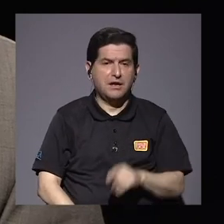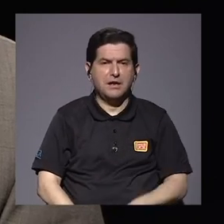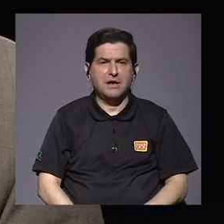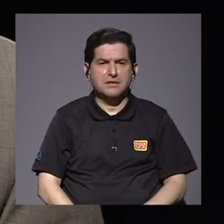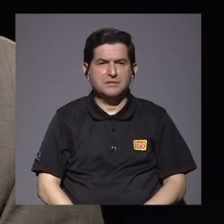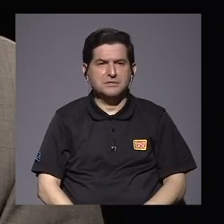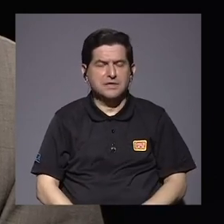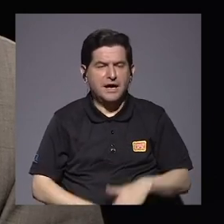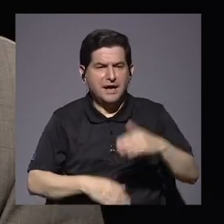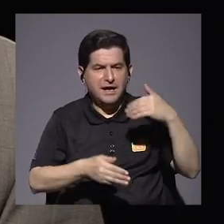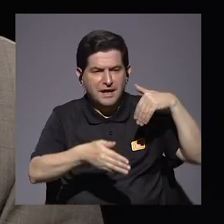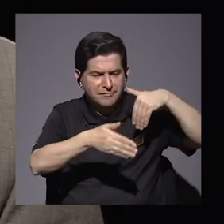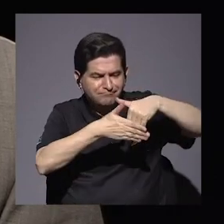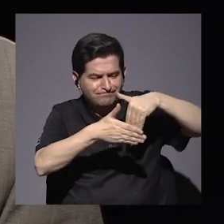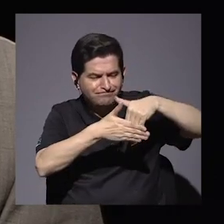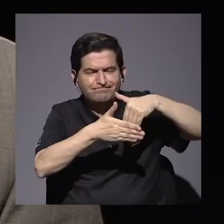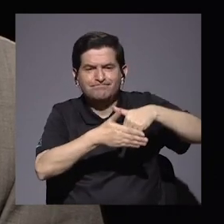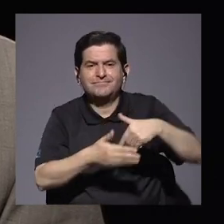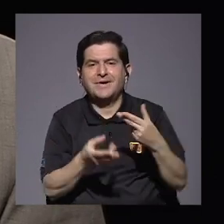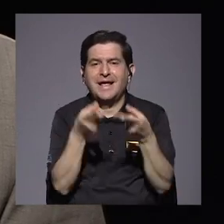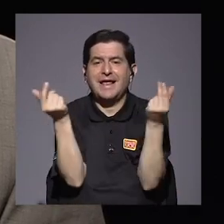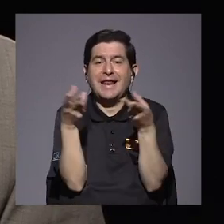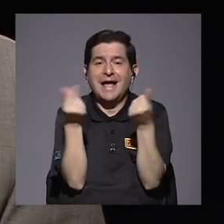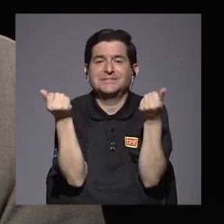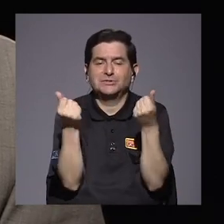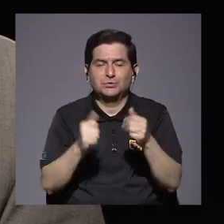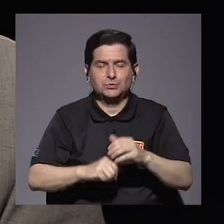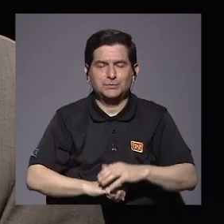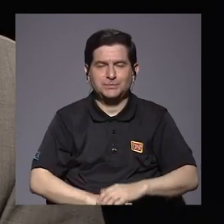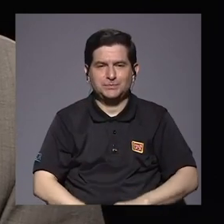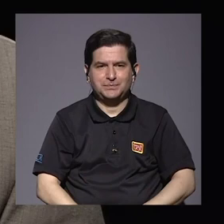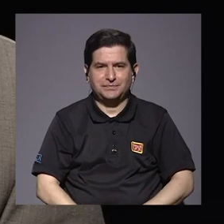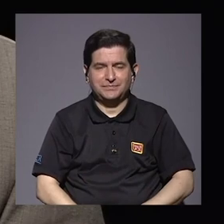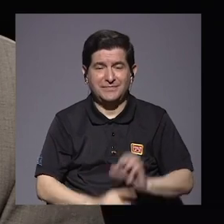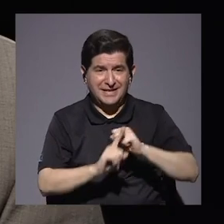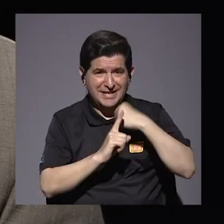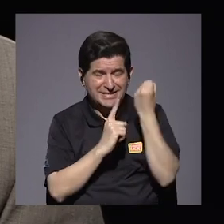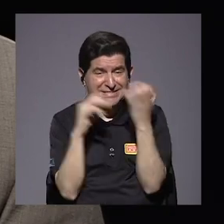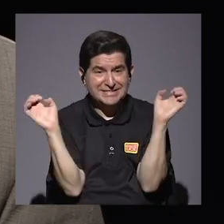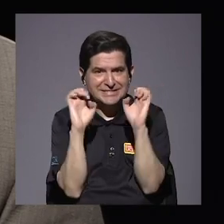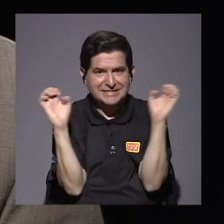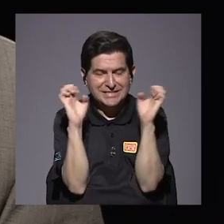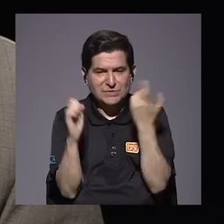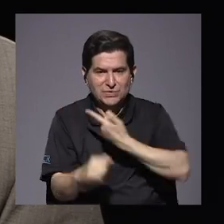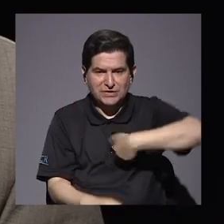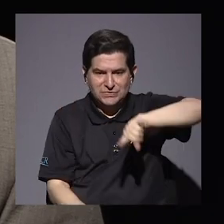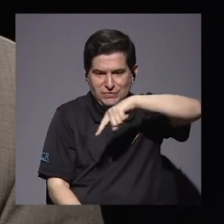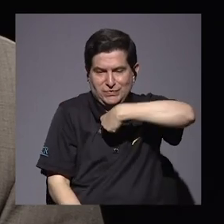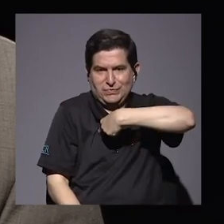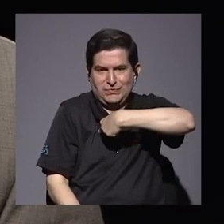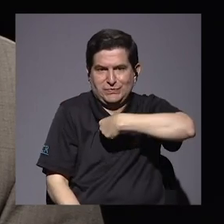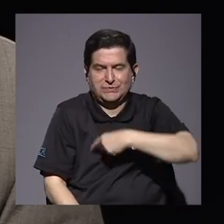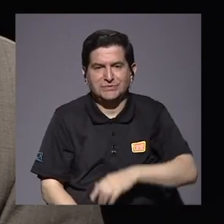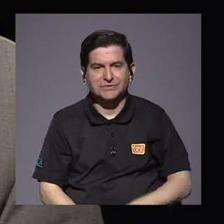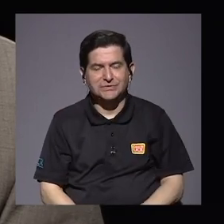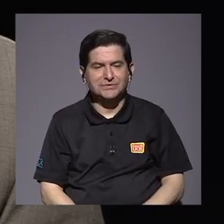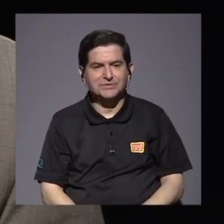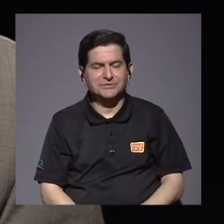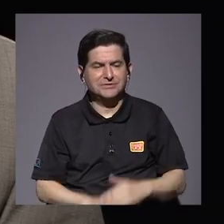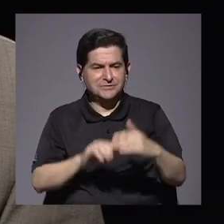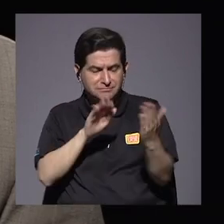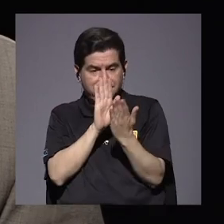vayan en la dirección de la contención de gasto. Sin duda alguna, la situación de emergencia nos enfrenta ante